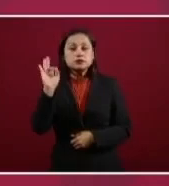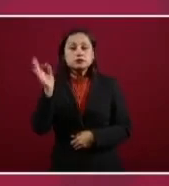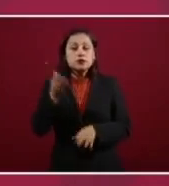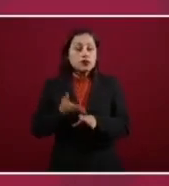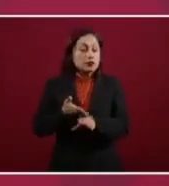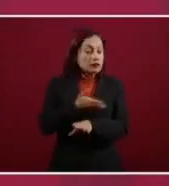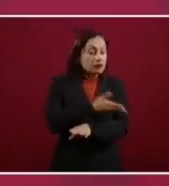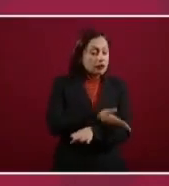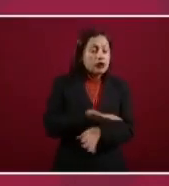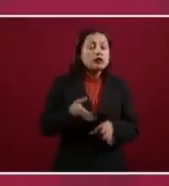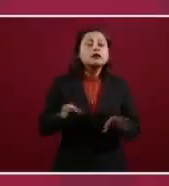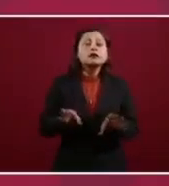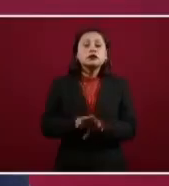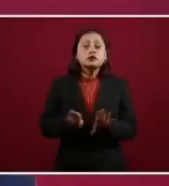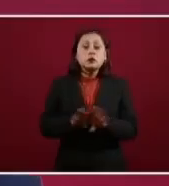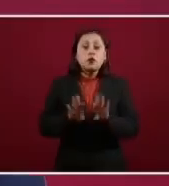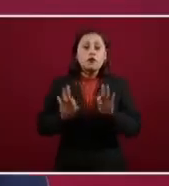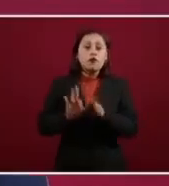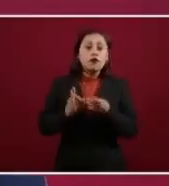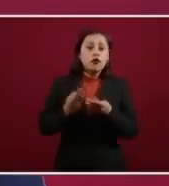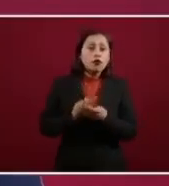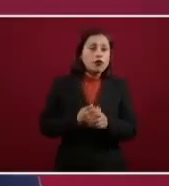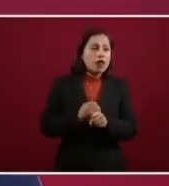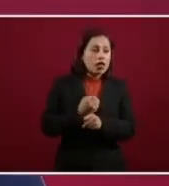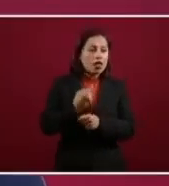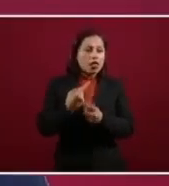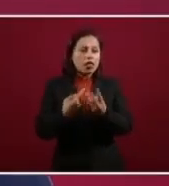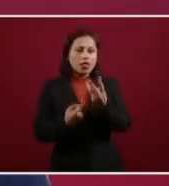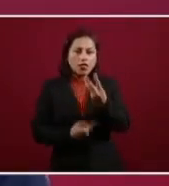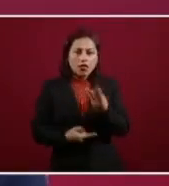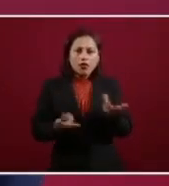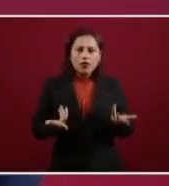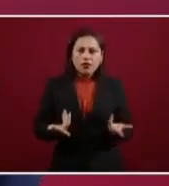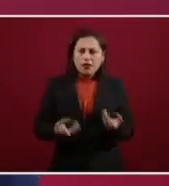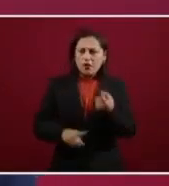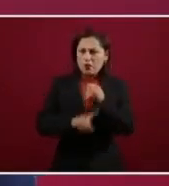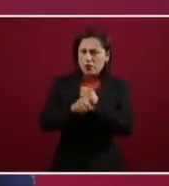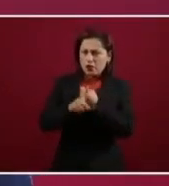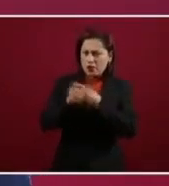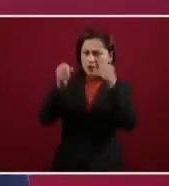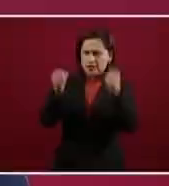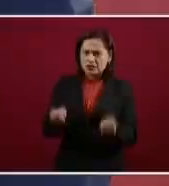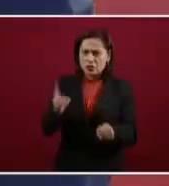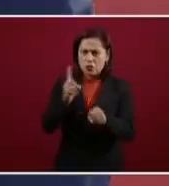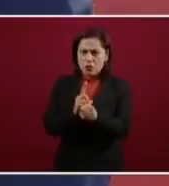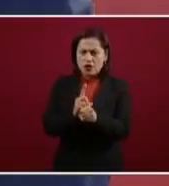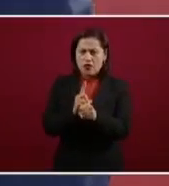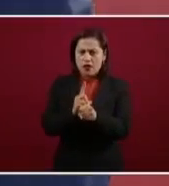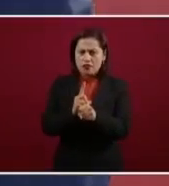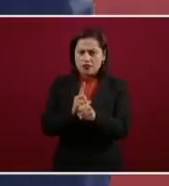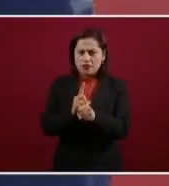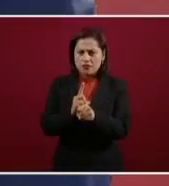como íbamos a poder resolver el problema sensibles de la violencia